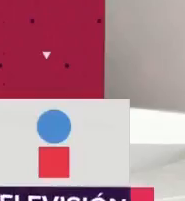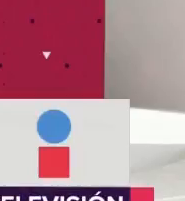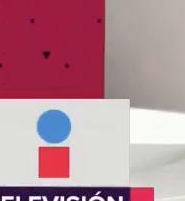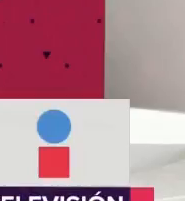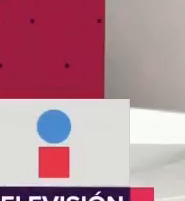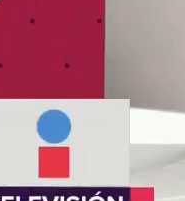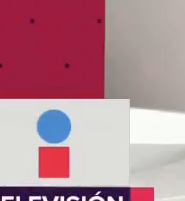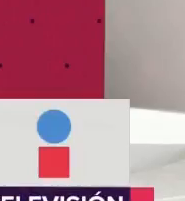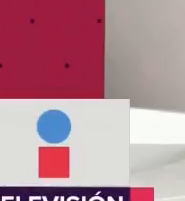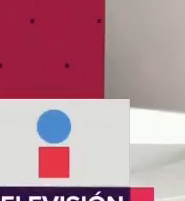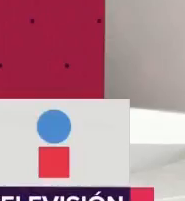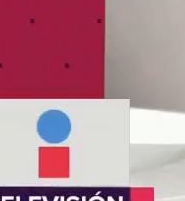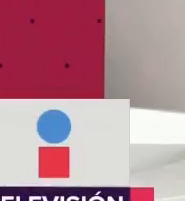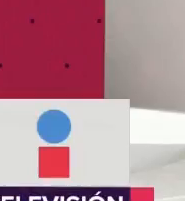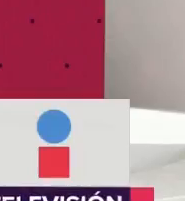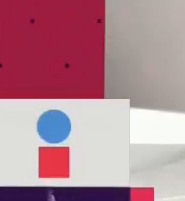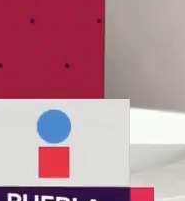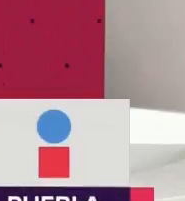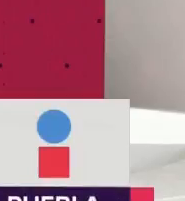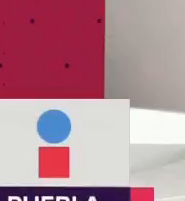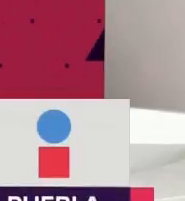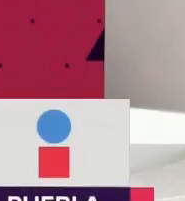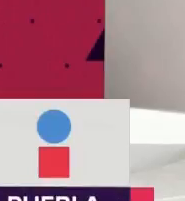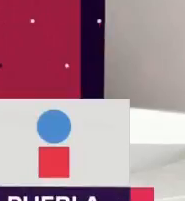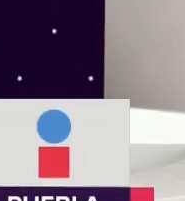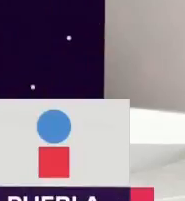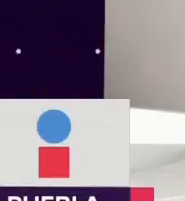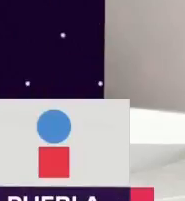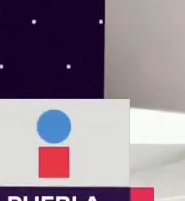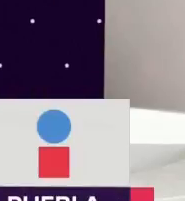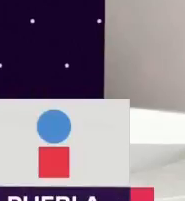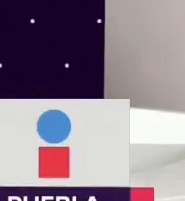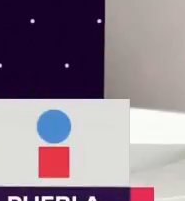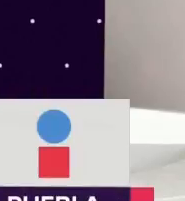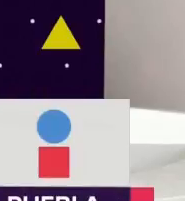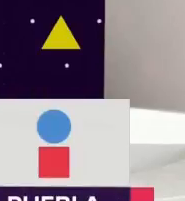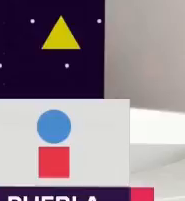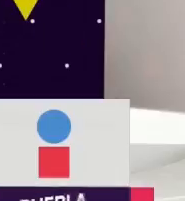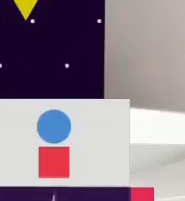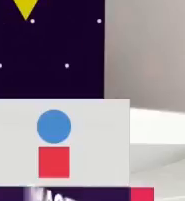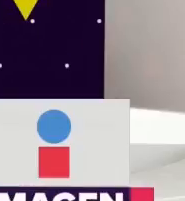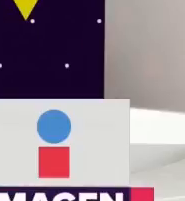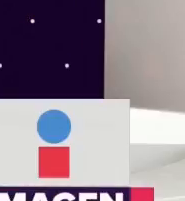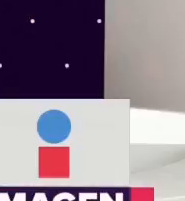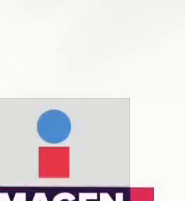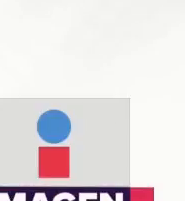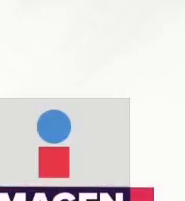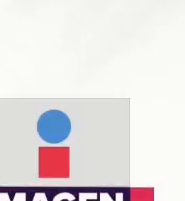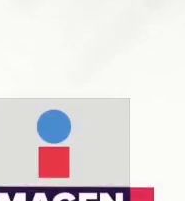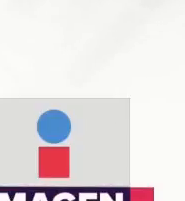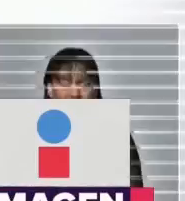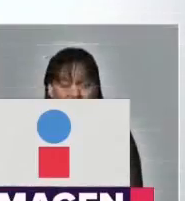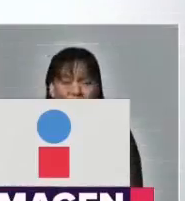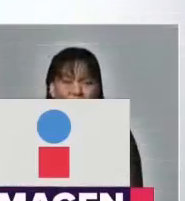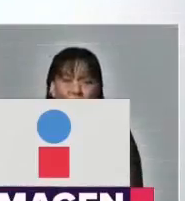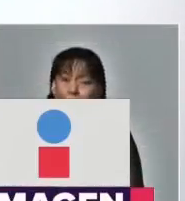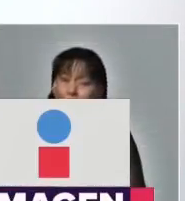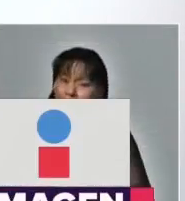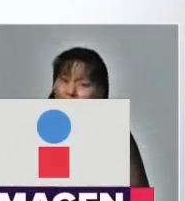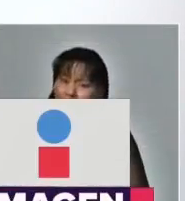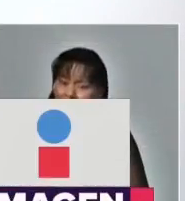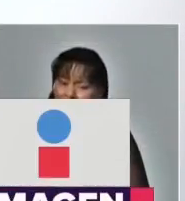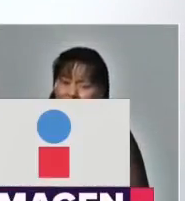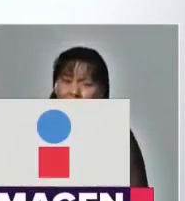pero en el debate de ayer por la noche también hubo box de sombra así estuvo el ring político la